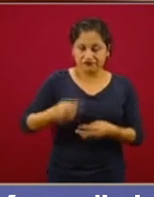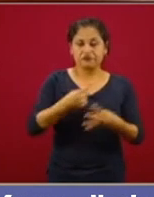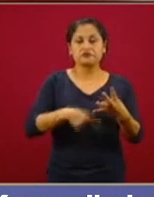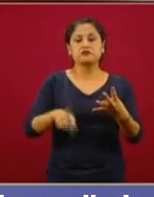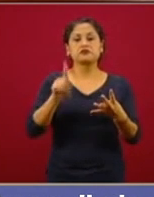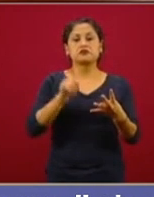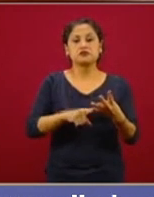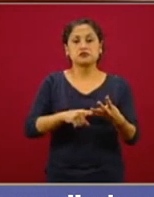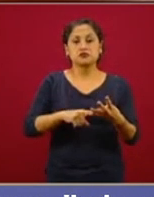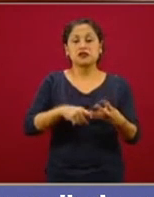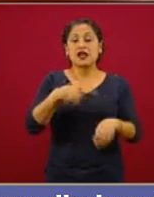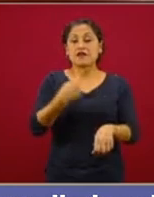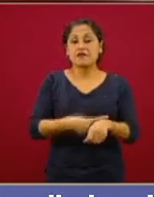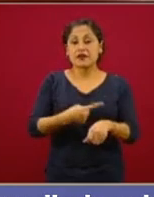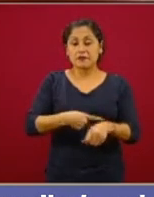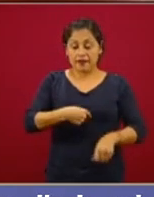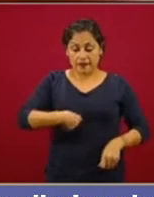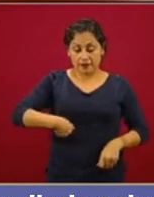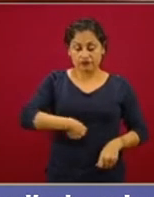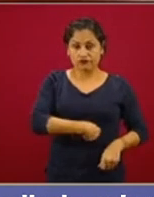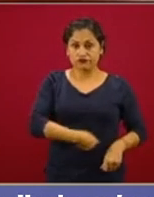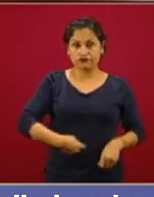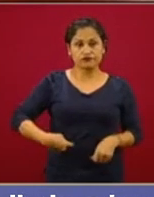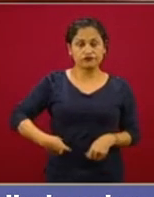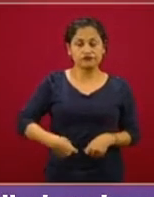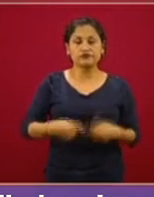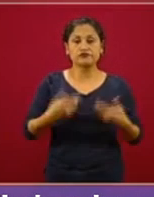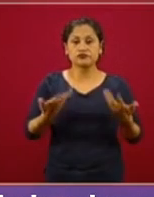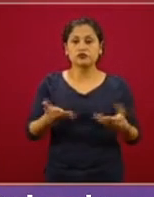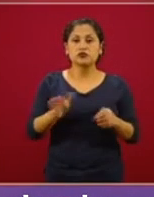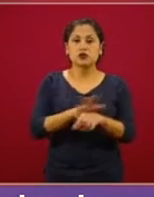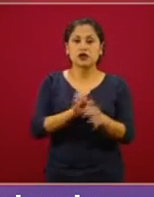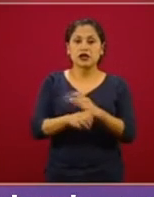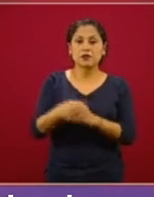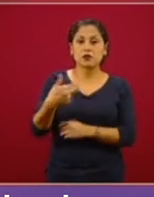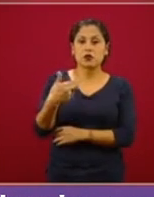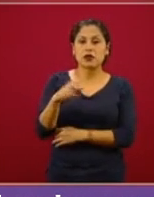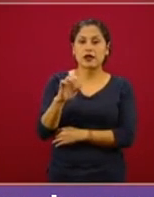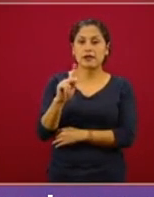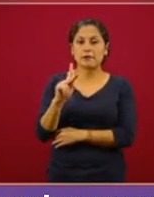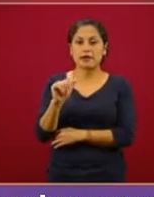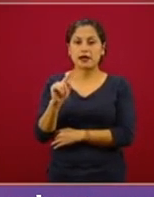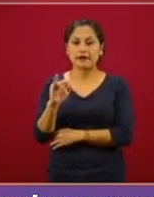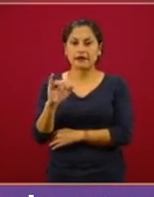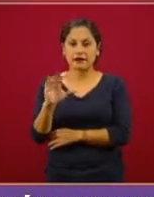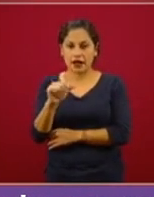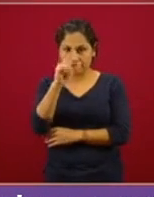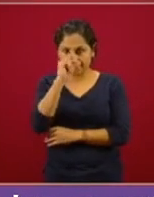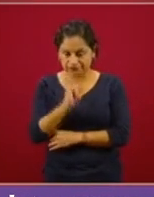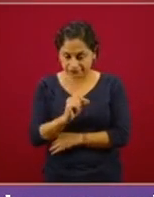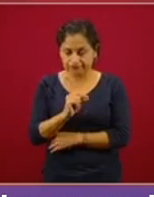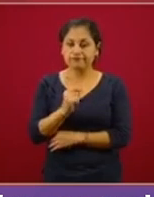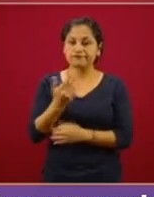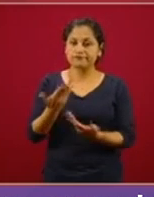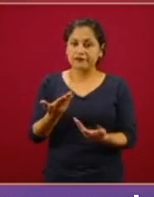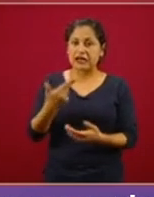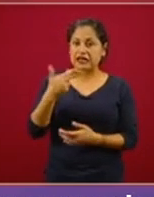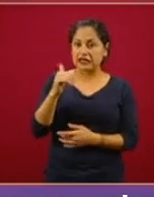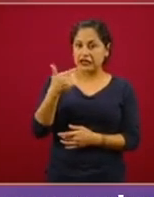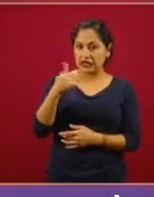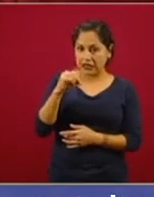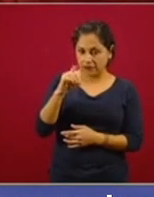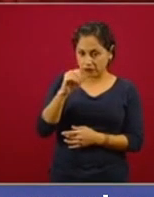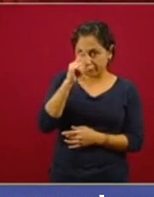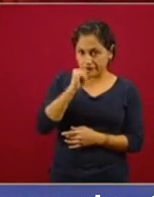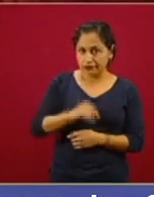aparato digestivo, particularmente la insuficiencia hepática. Y después están, me estoy confundiendo, la